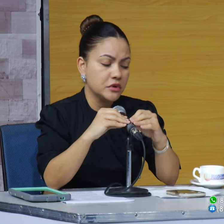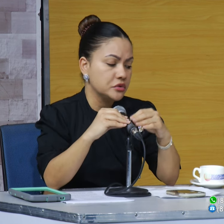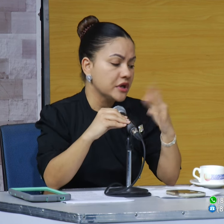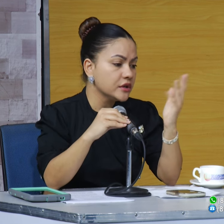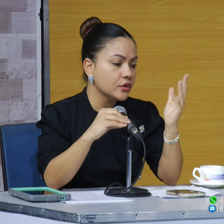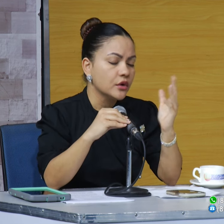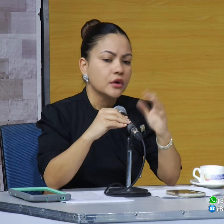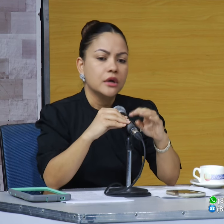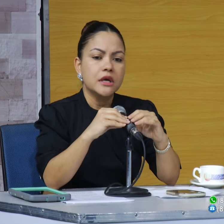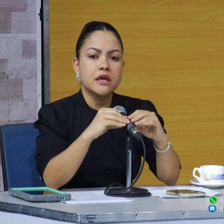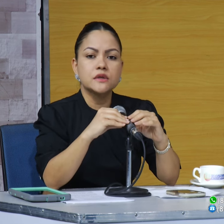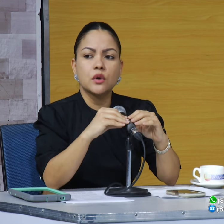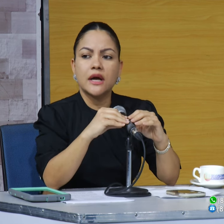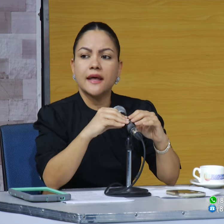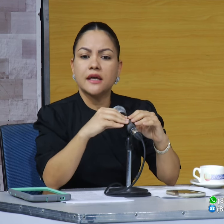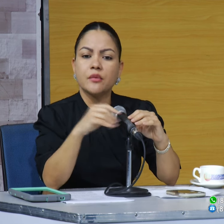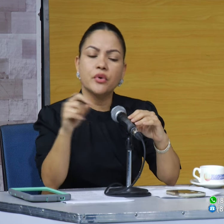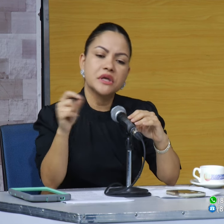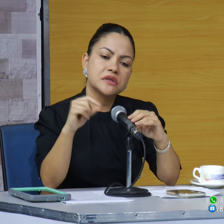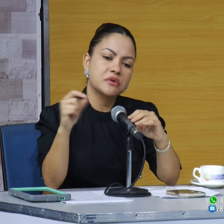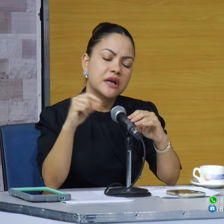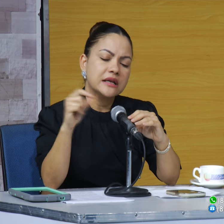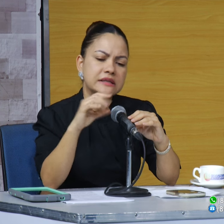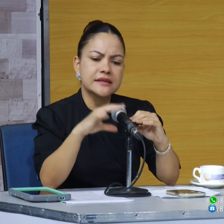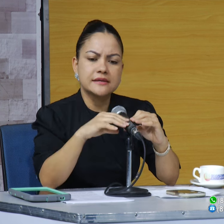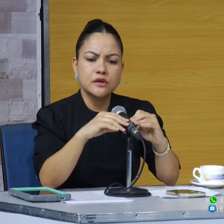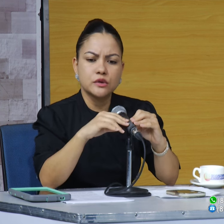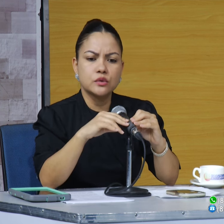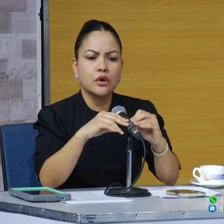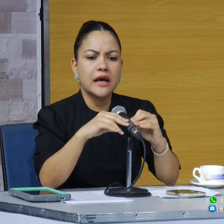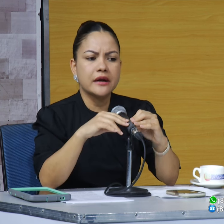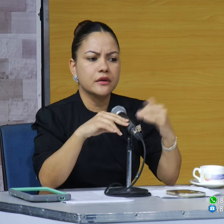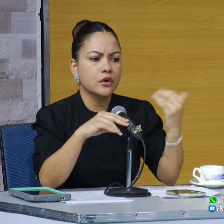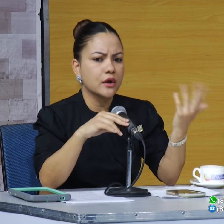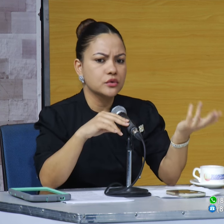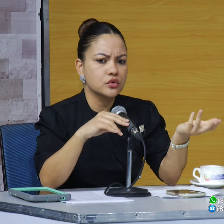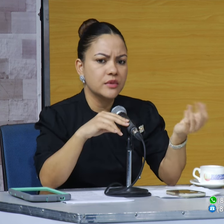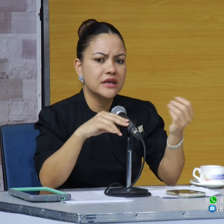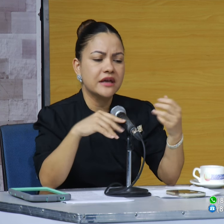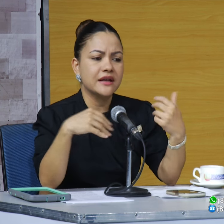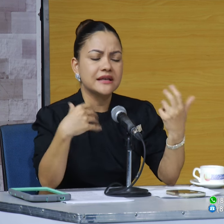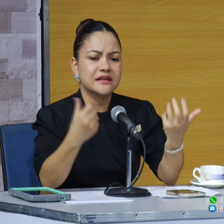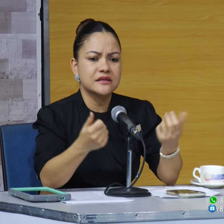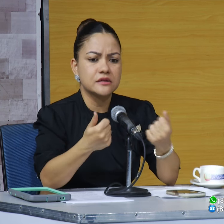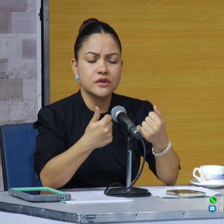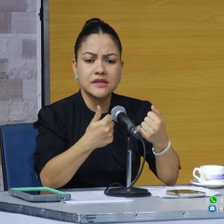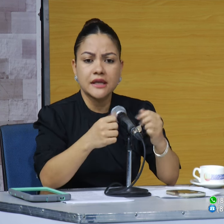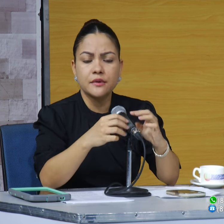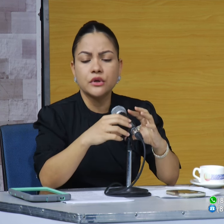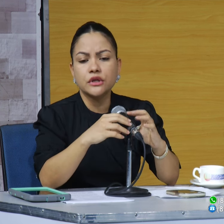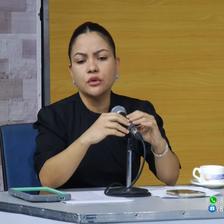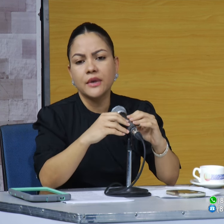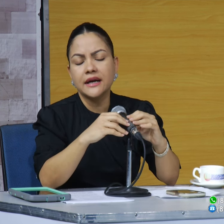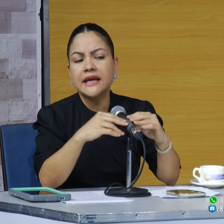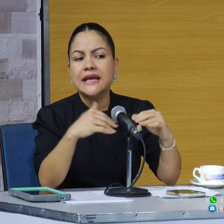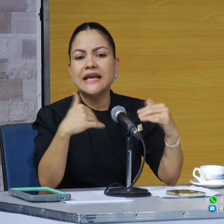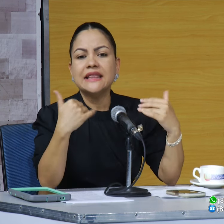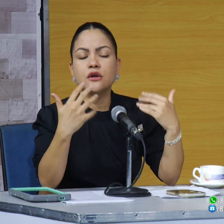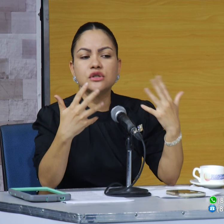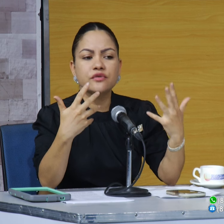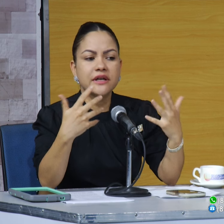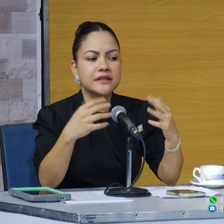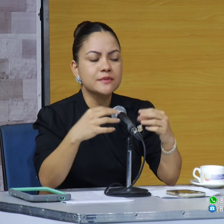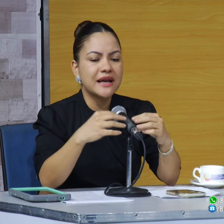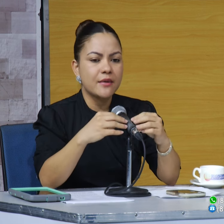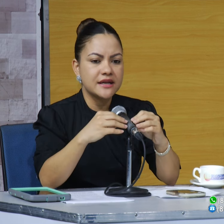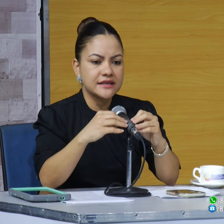ido disminuyendo y eso cada quien puede hacer un análisis sencillo en su hogar de los que consumía de las restricciones que ha debido de tomar y de